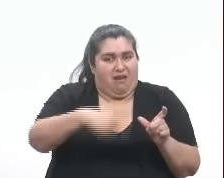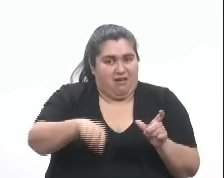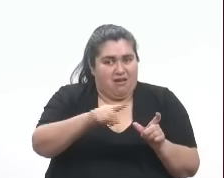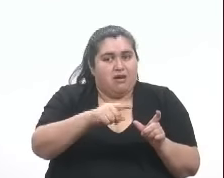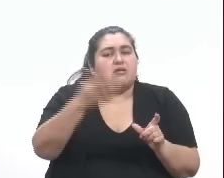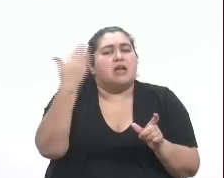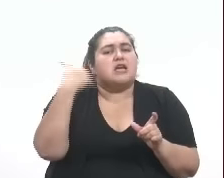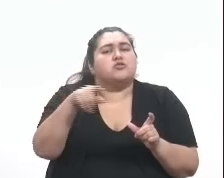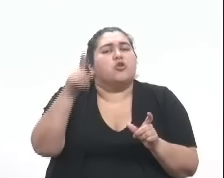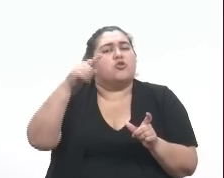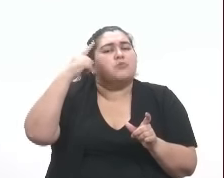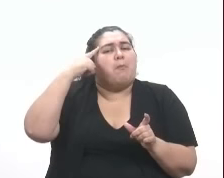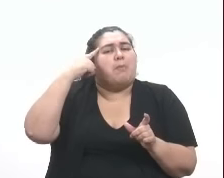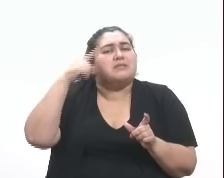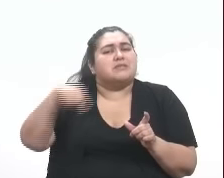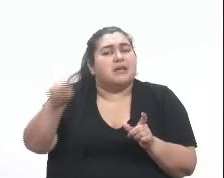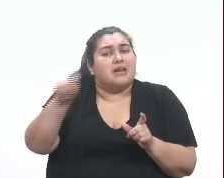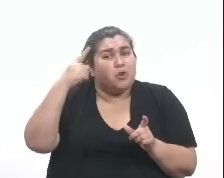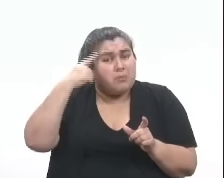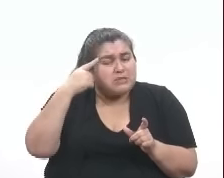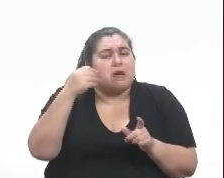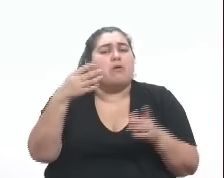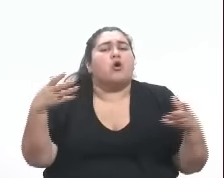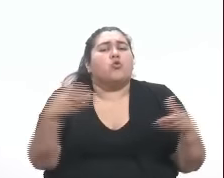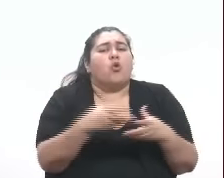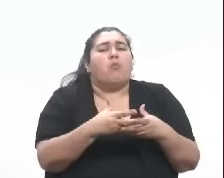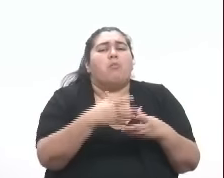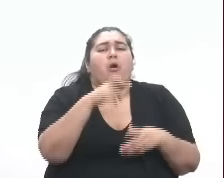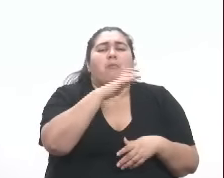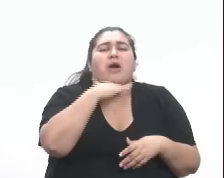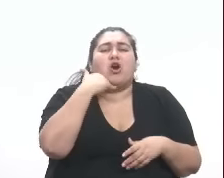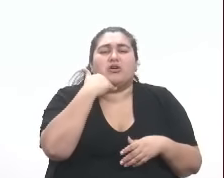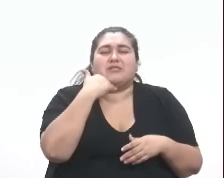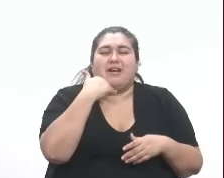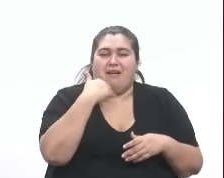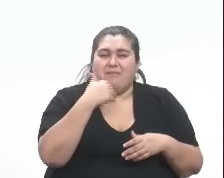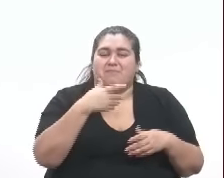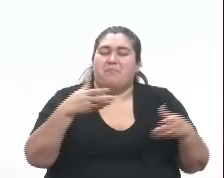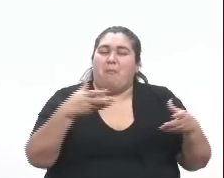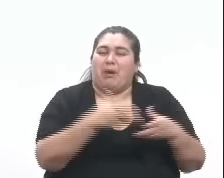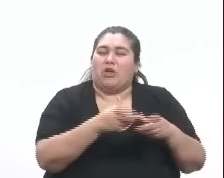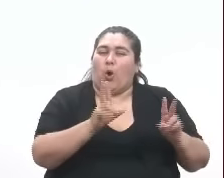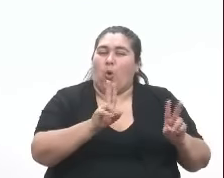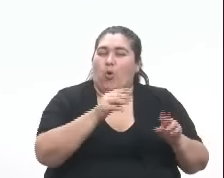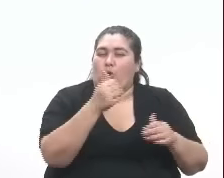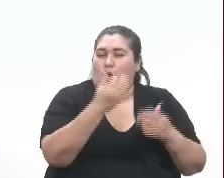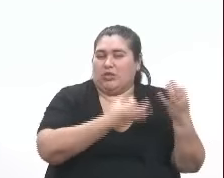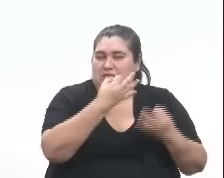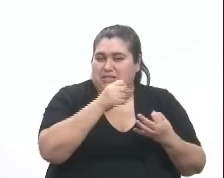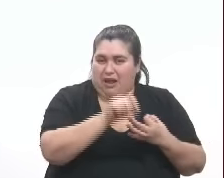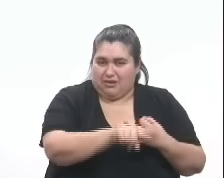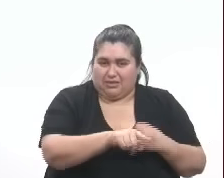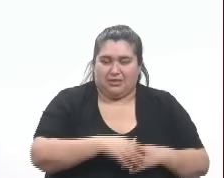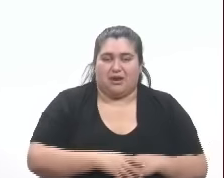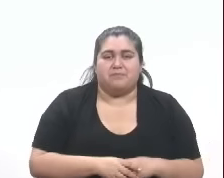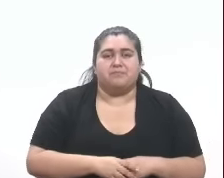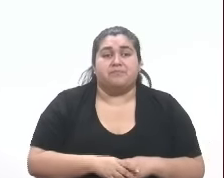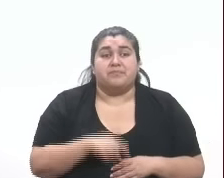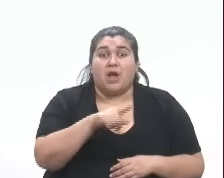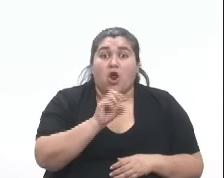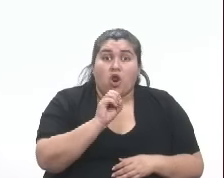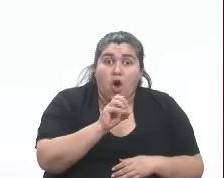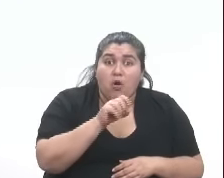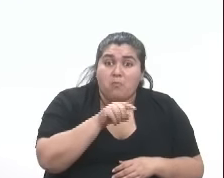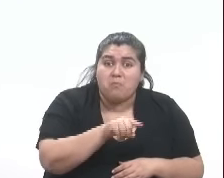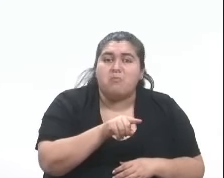ellos consideraban el Partido Justicialista. Y la prohibición hasta del nombre,